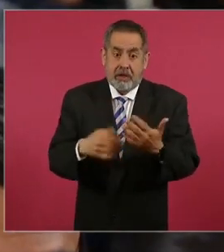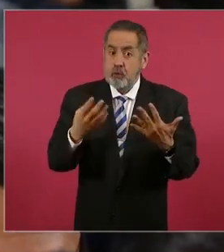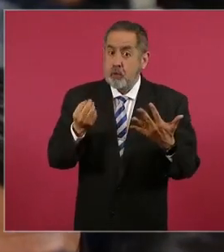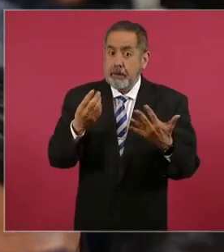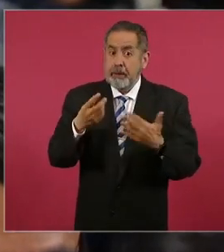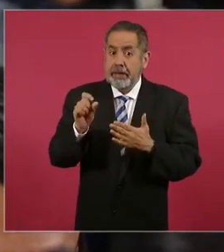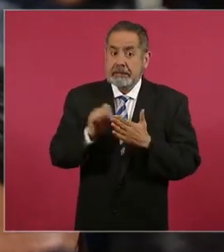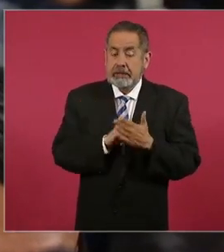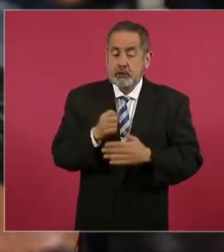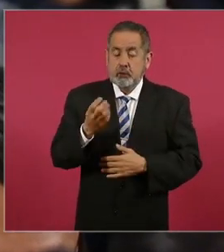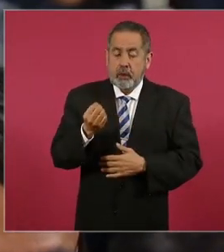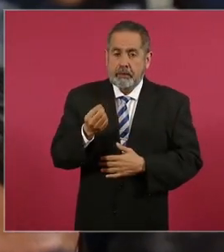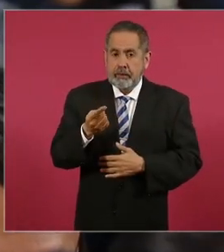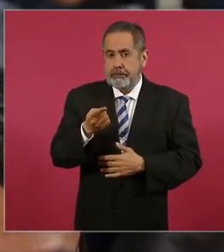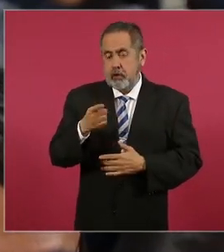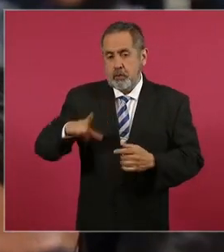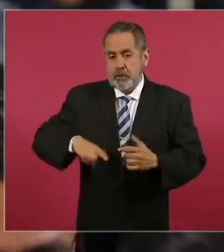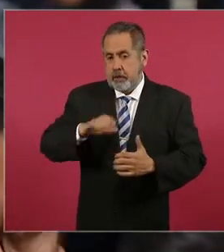gobierno.